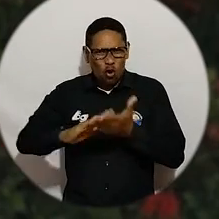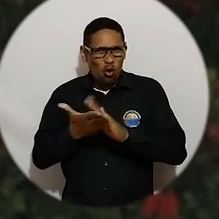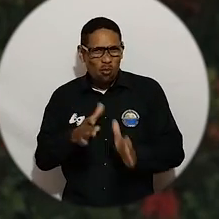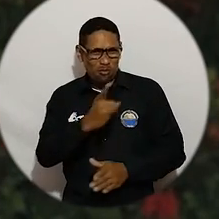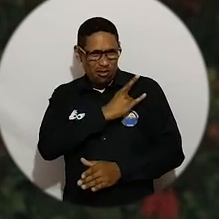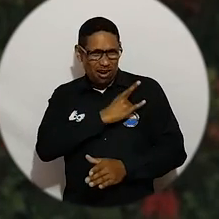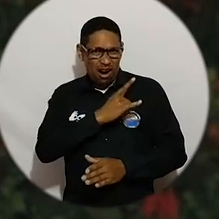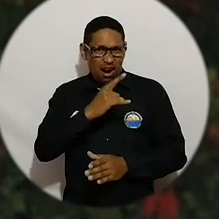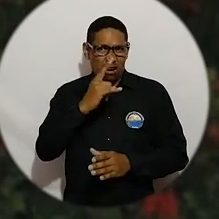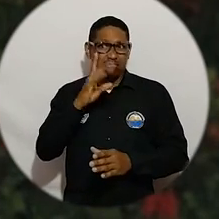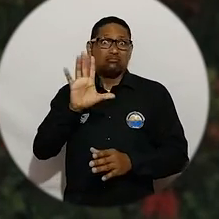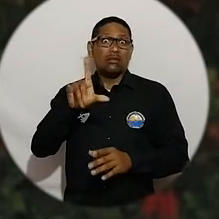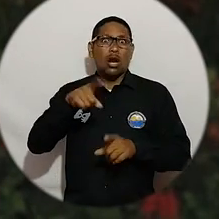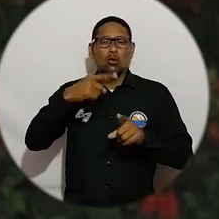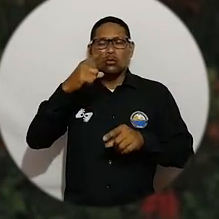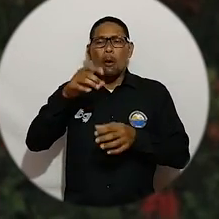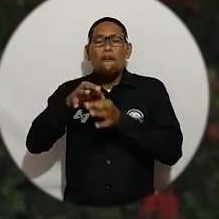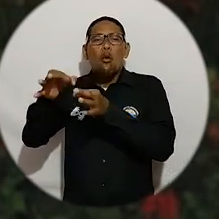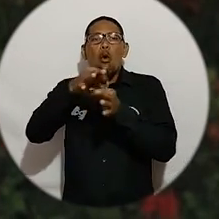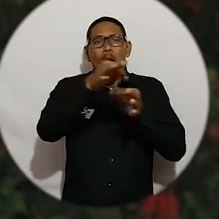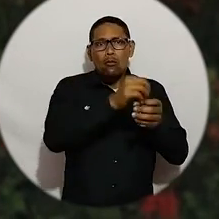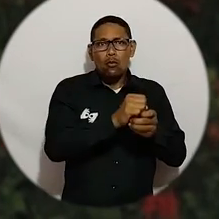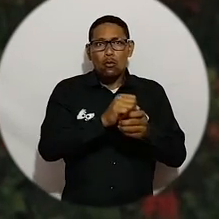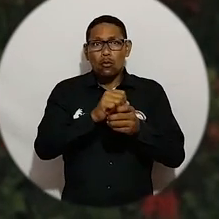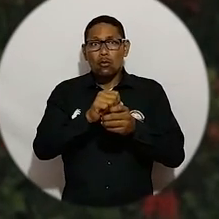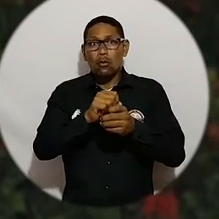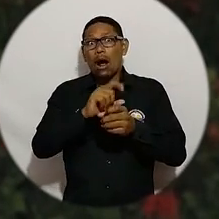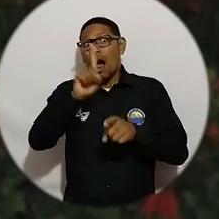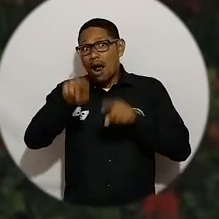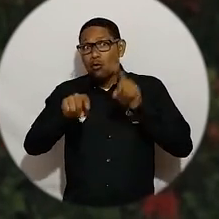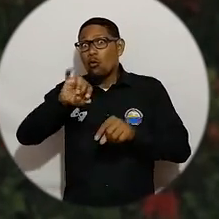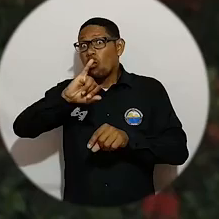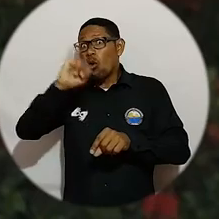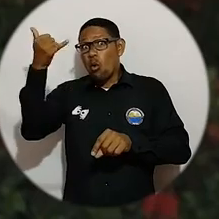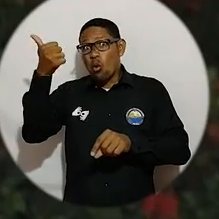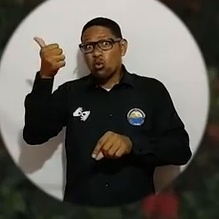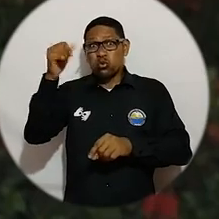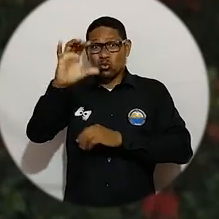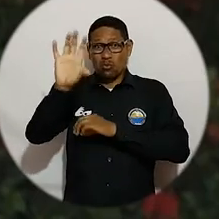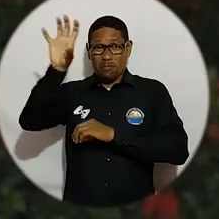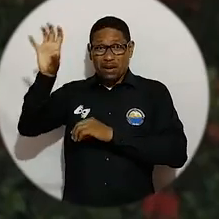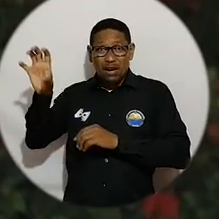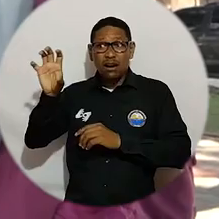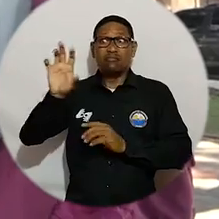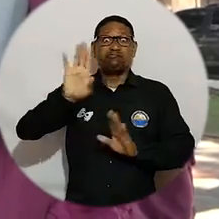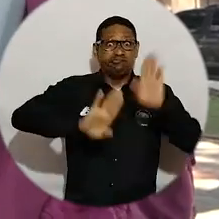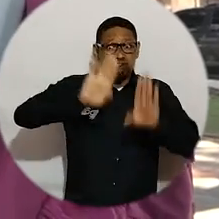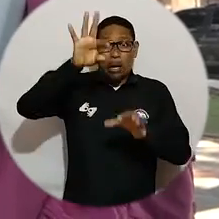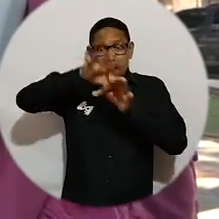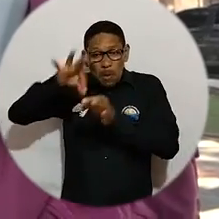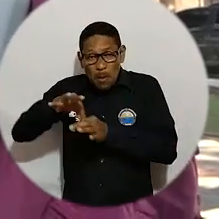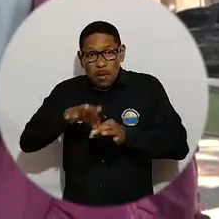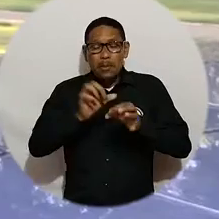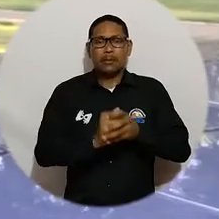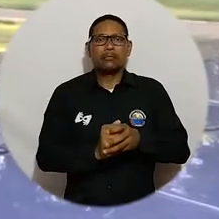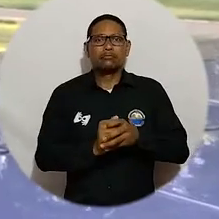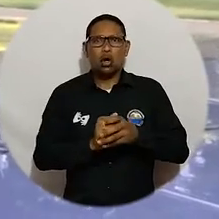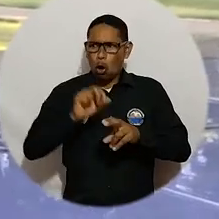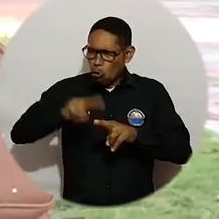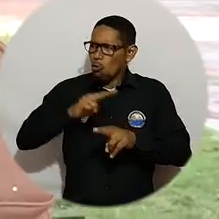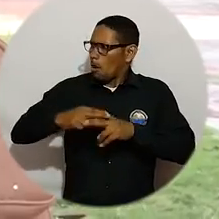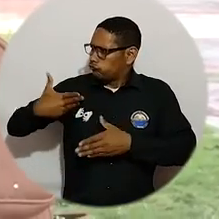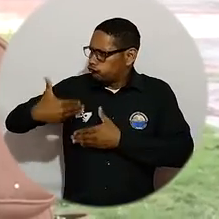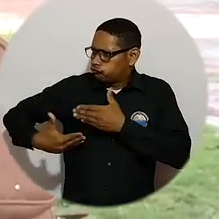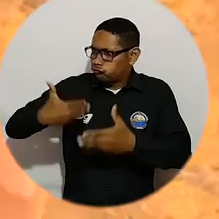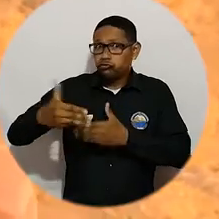universitaria que se encontraba por fuera de la ciudad o por fuera del país pudieron ejercer su derecho al voto. La jornada se desarrolló con total